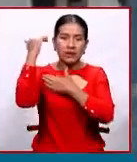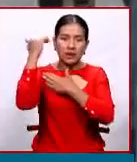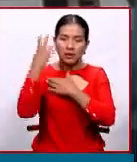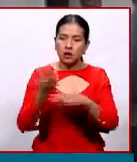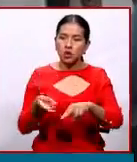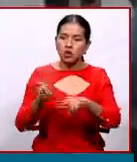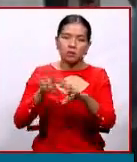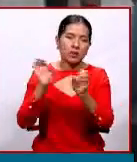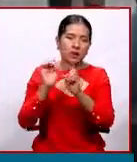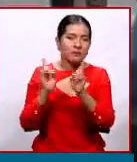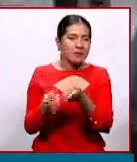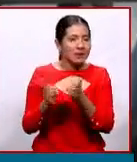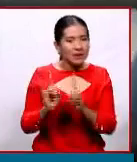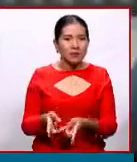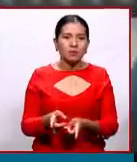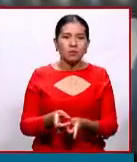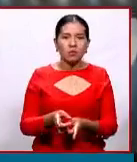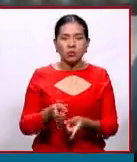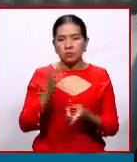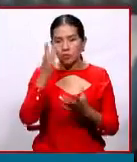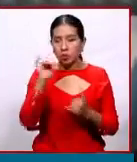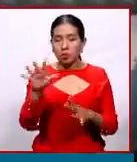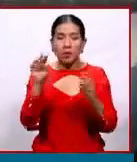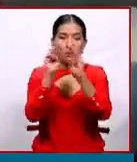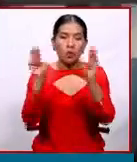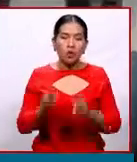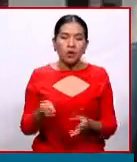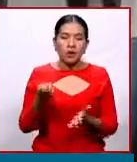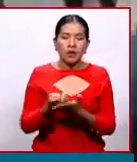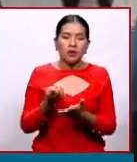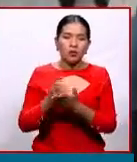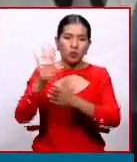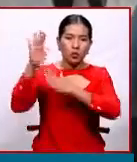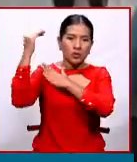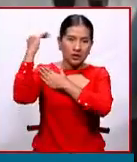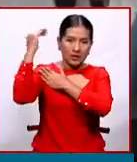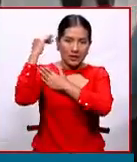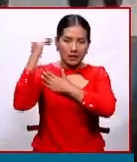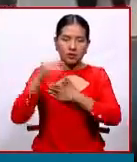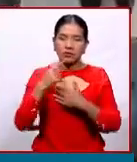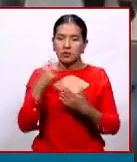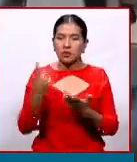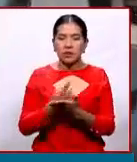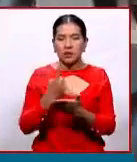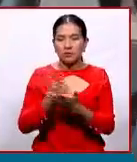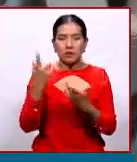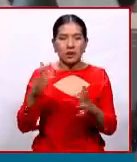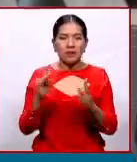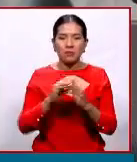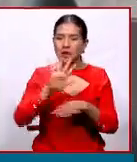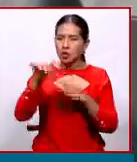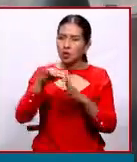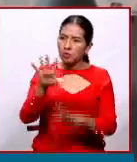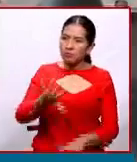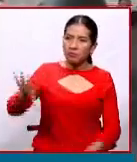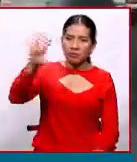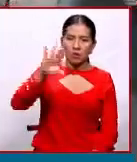de hecho, el modelo económico cruceño, del que justamente todo el